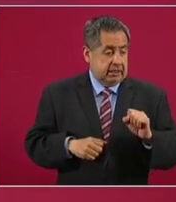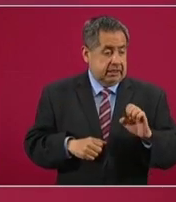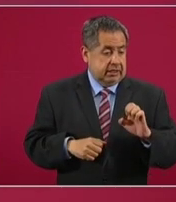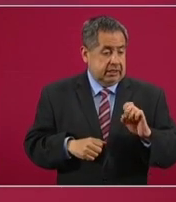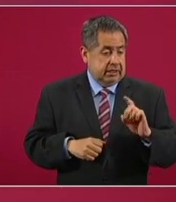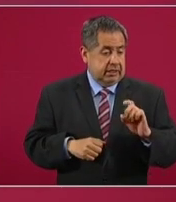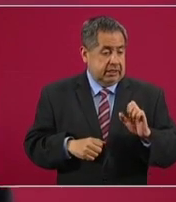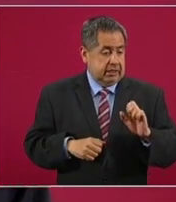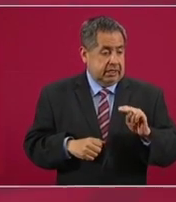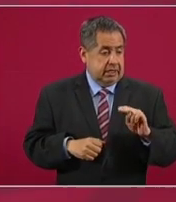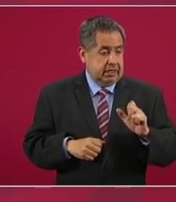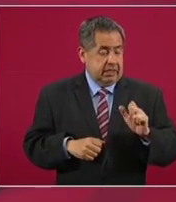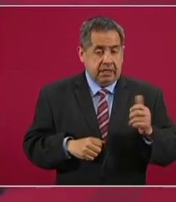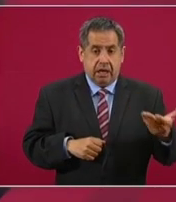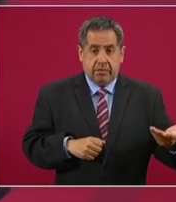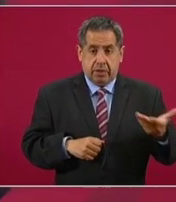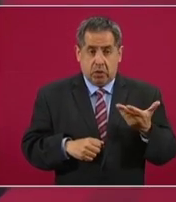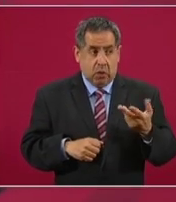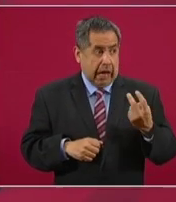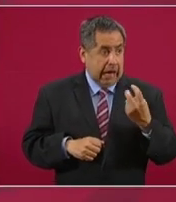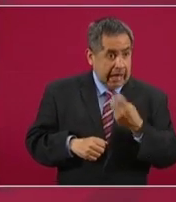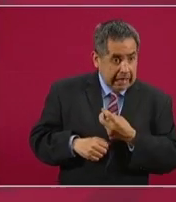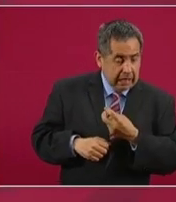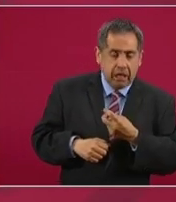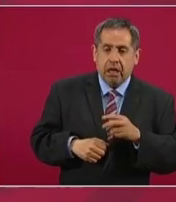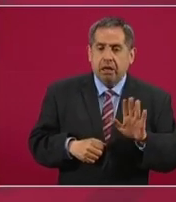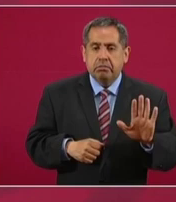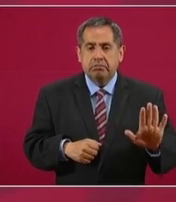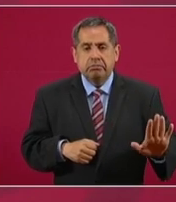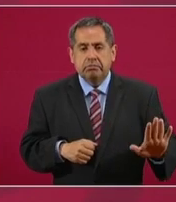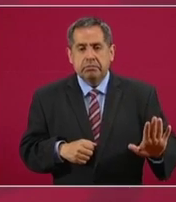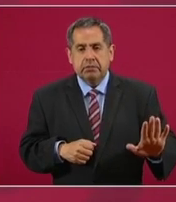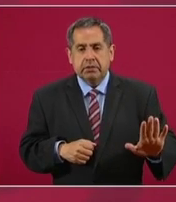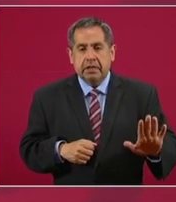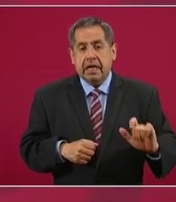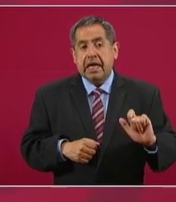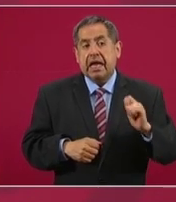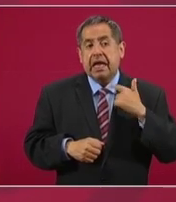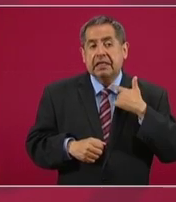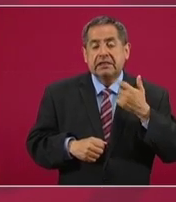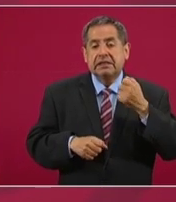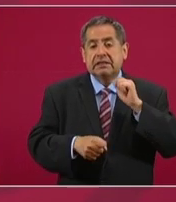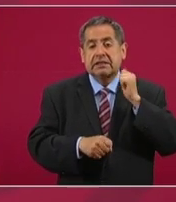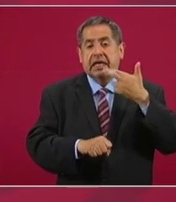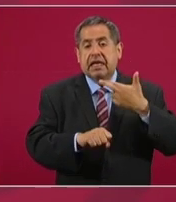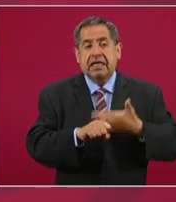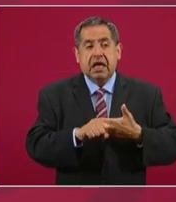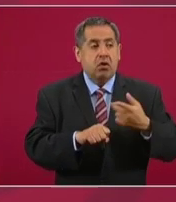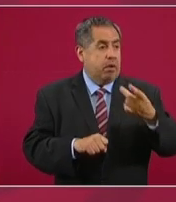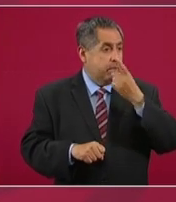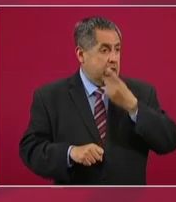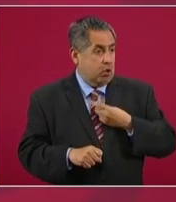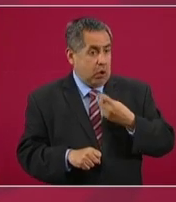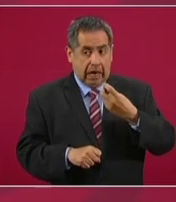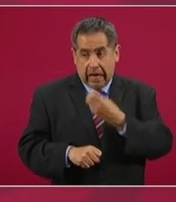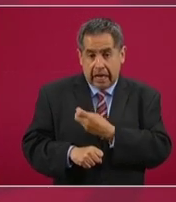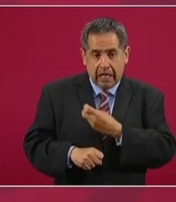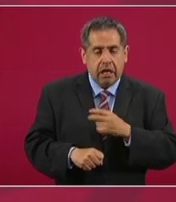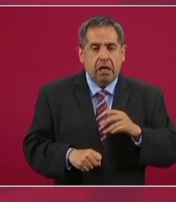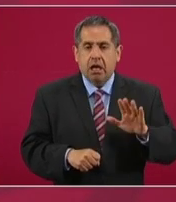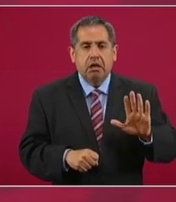el real sandoval por el entonces secretario de la defensa